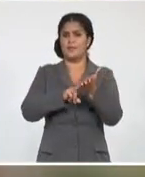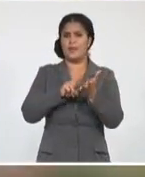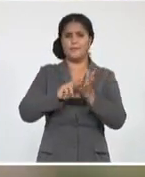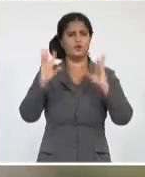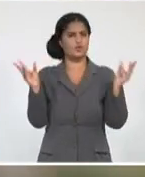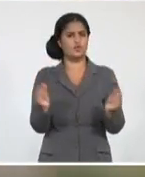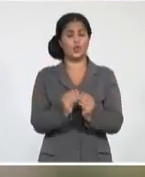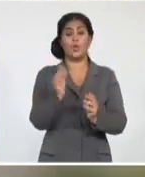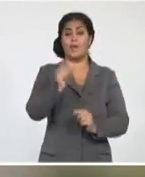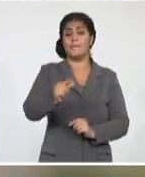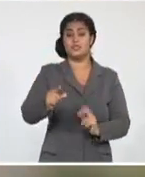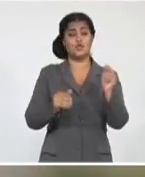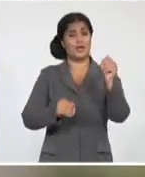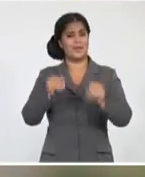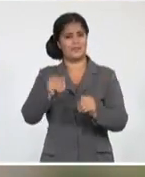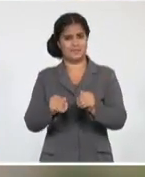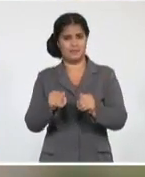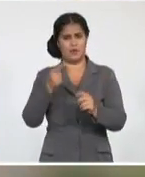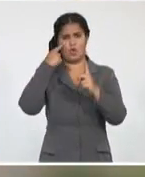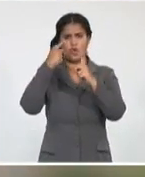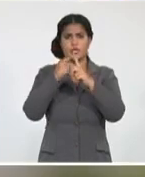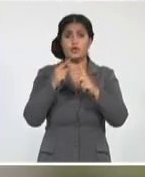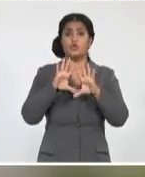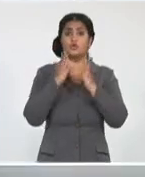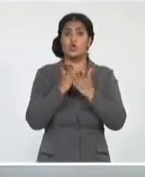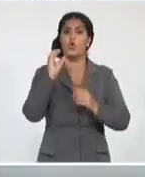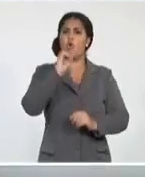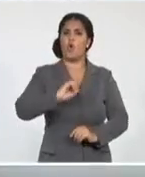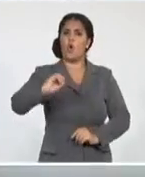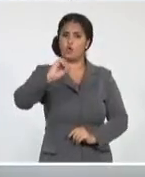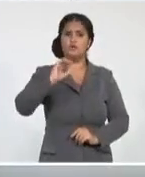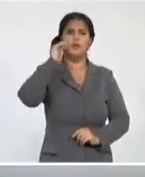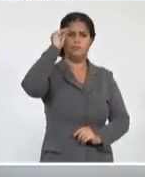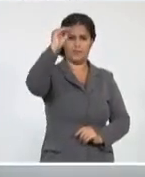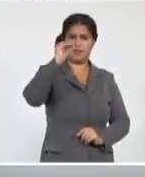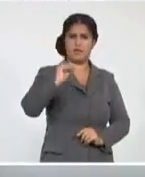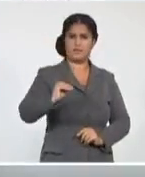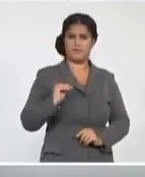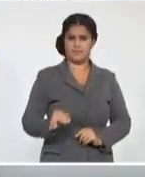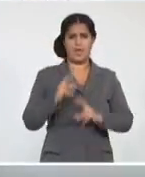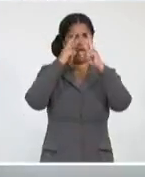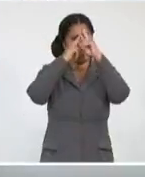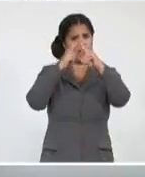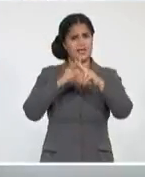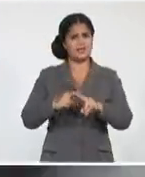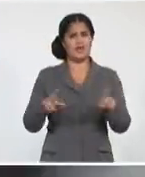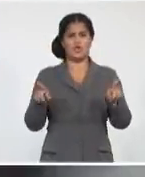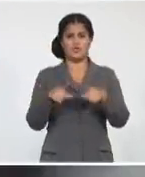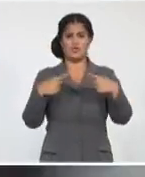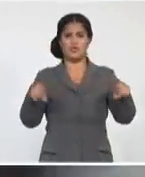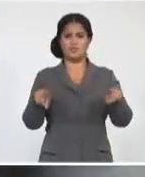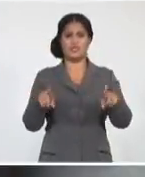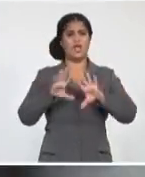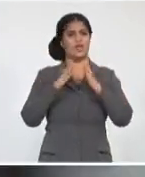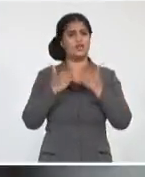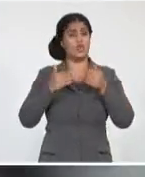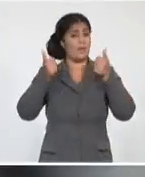todo este repertorio en orden y listo para la hora de un montaje la sinfónica villa clara respira con salud